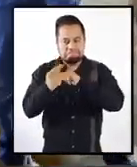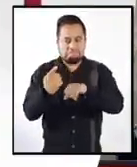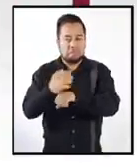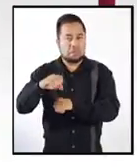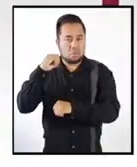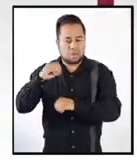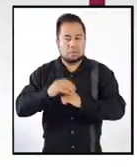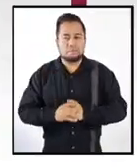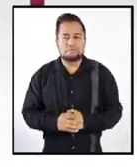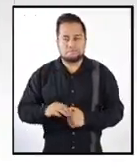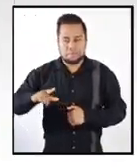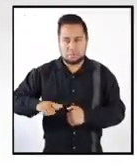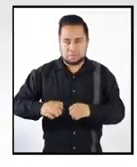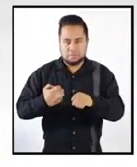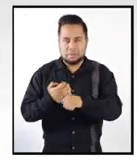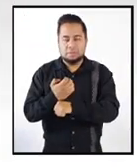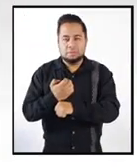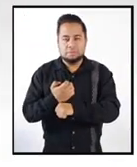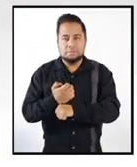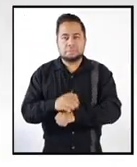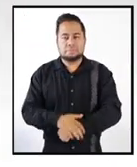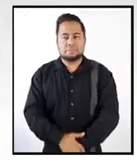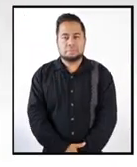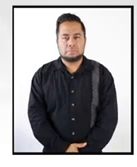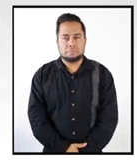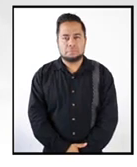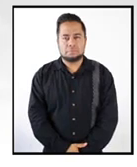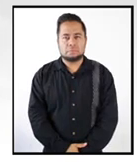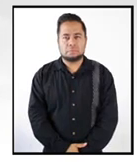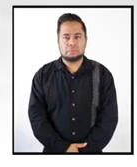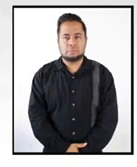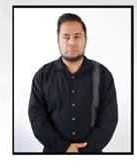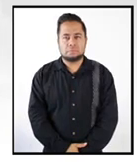que transforma Oaxaca gobierno del estado